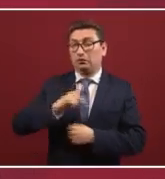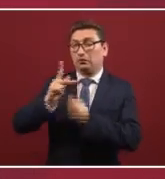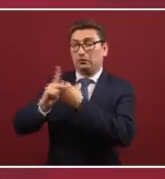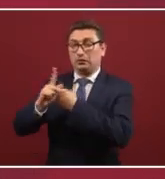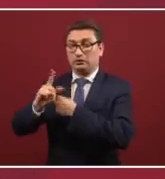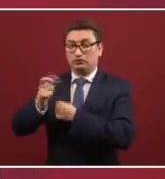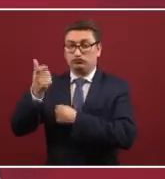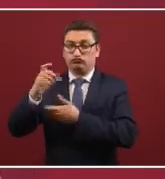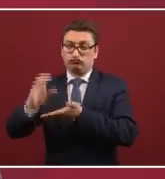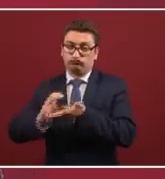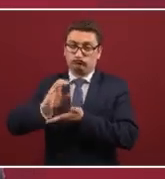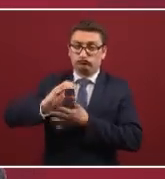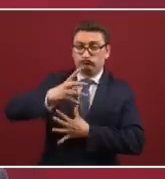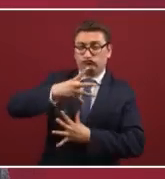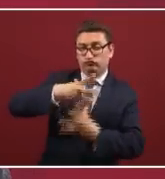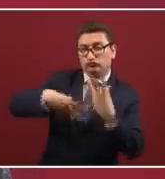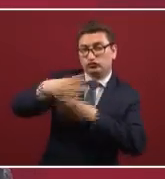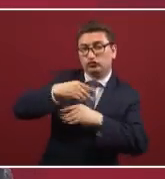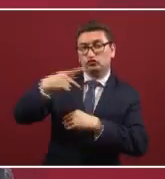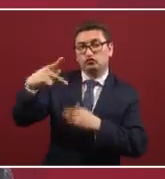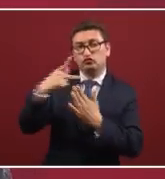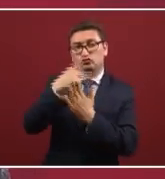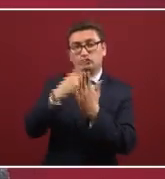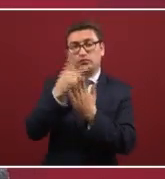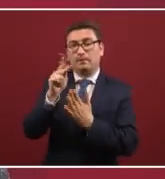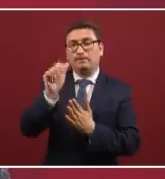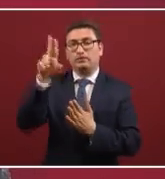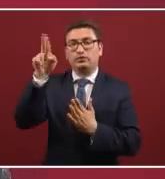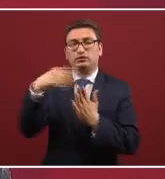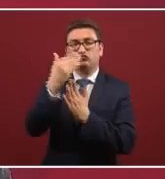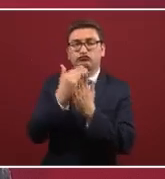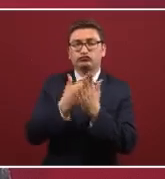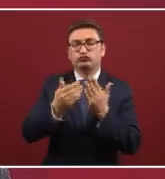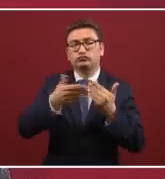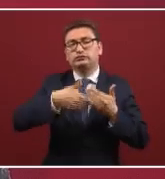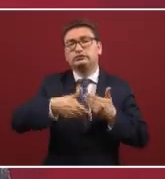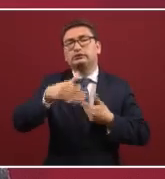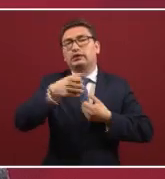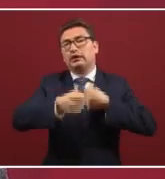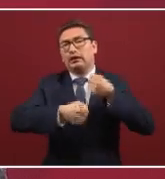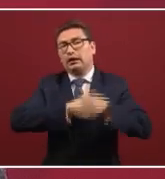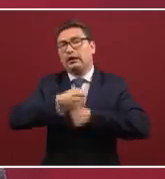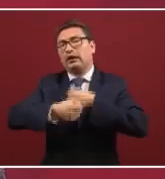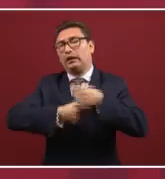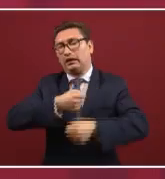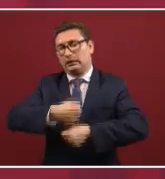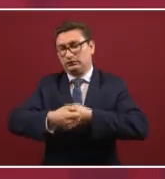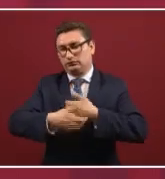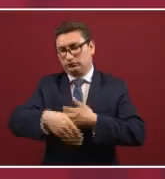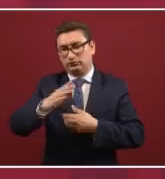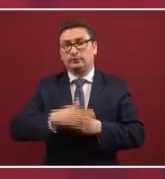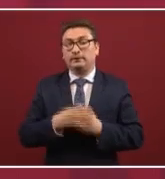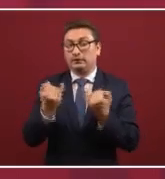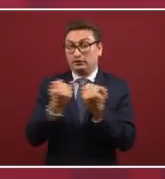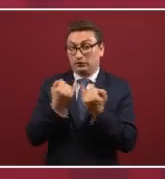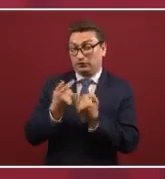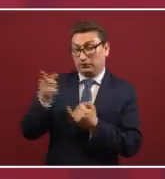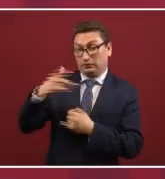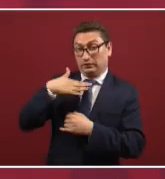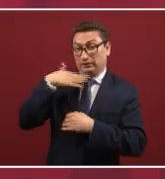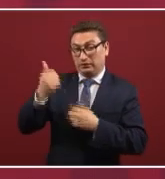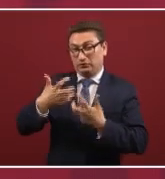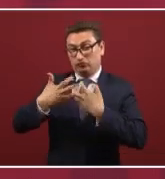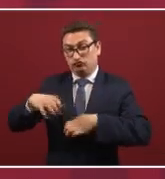Su planeación de inversiones es por décadas. Y debo decir que la industria automotriz alemana es una de